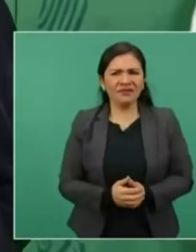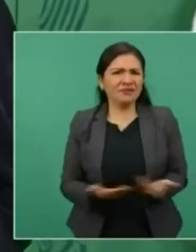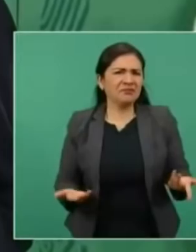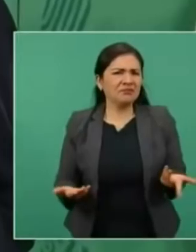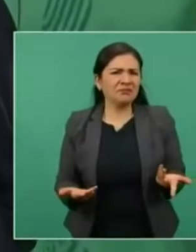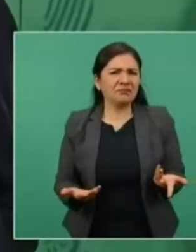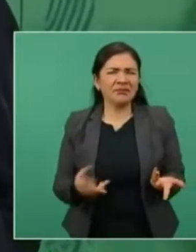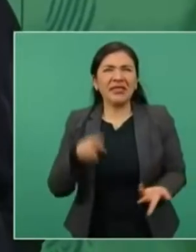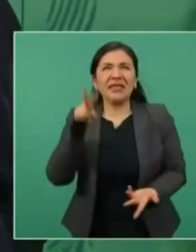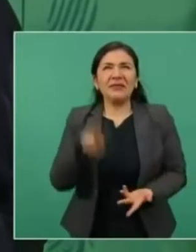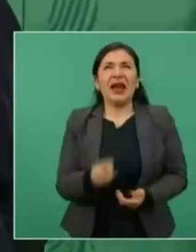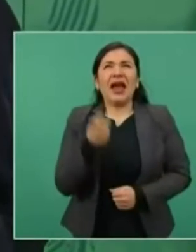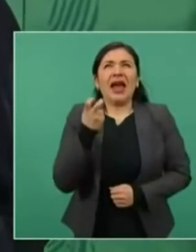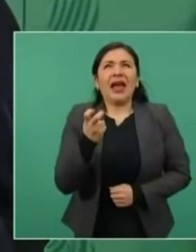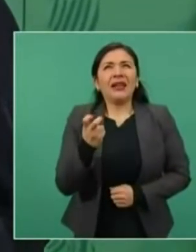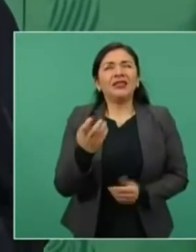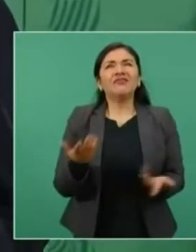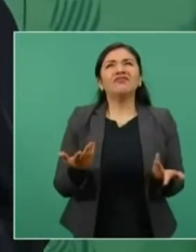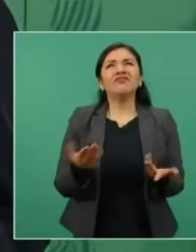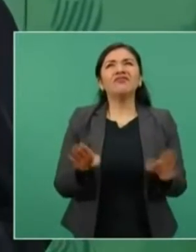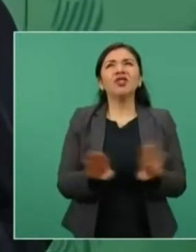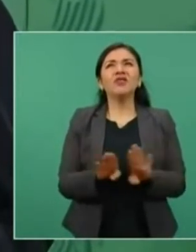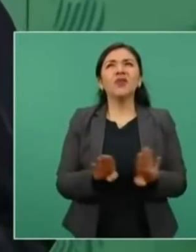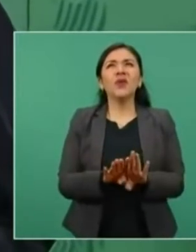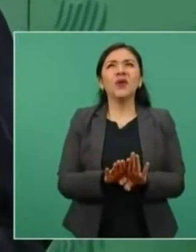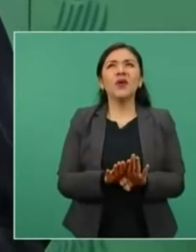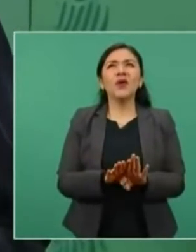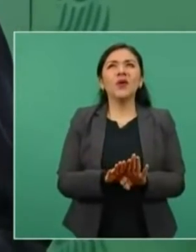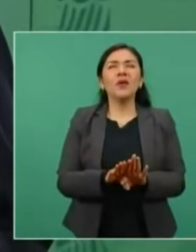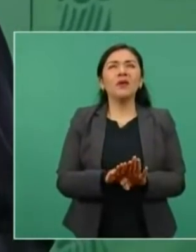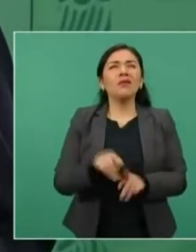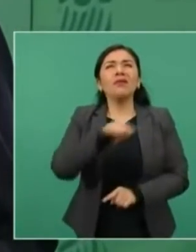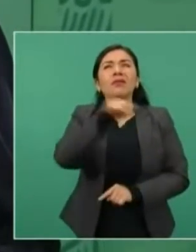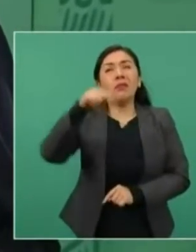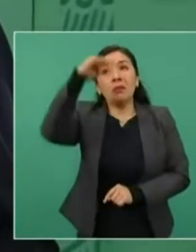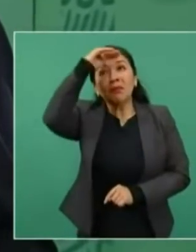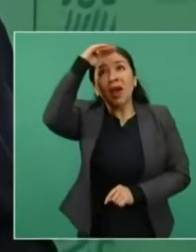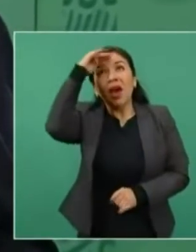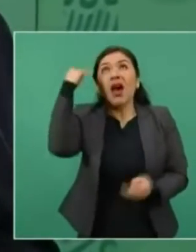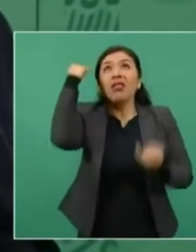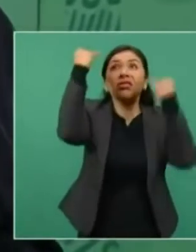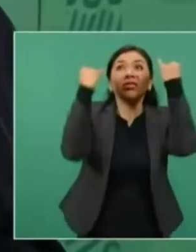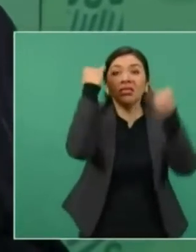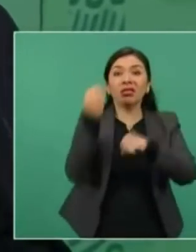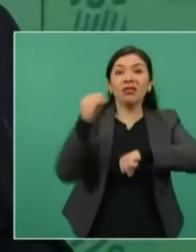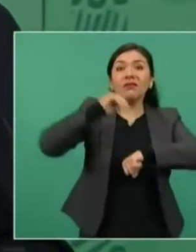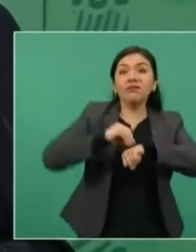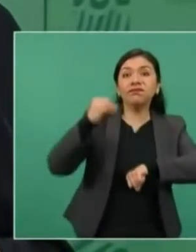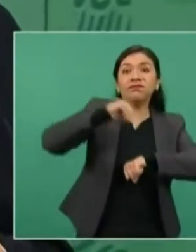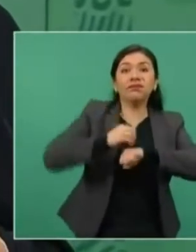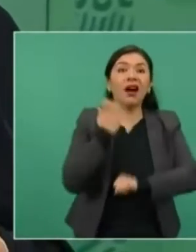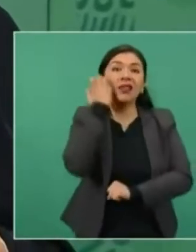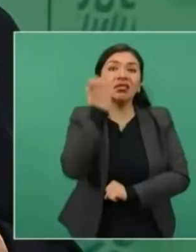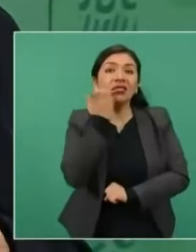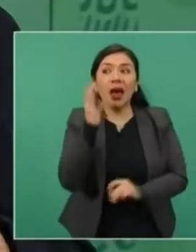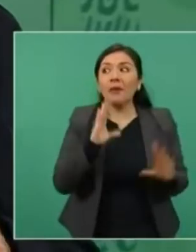parte de las especulaciones de los rumores